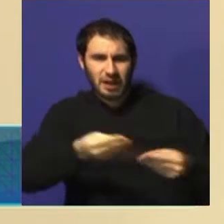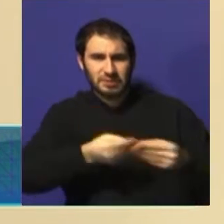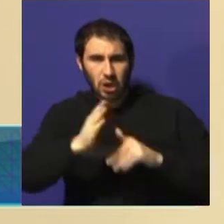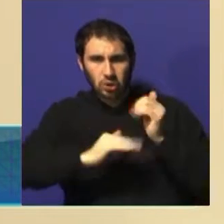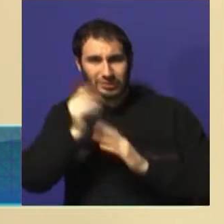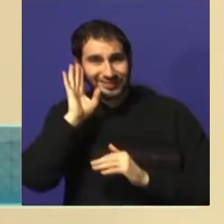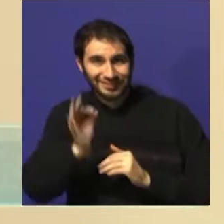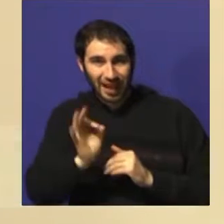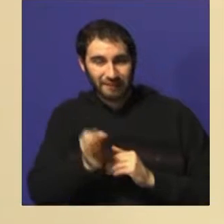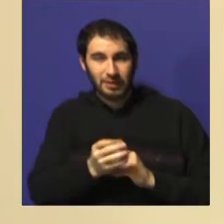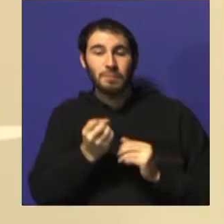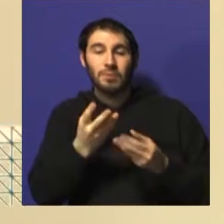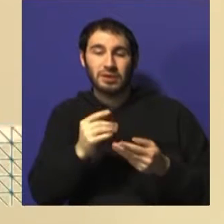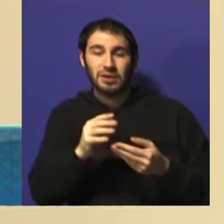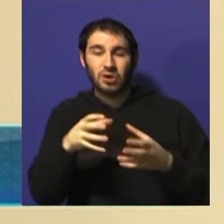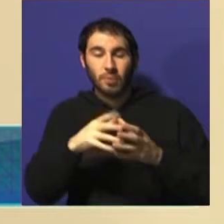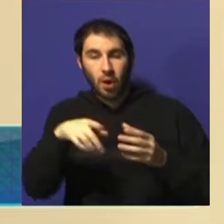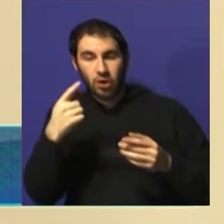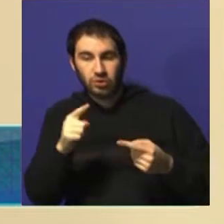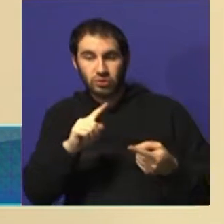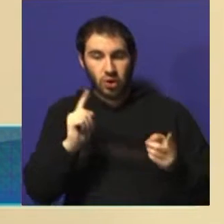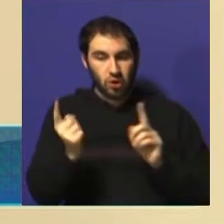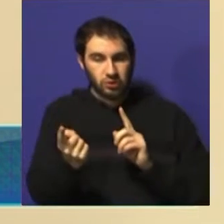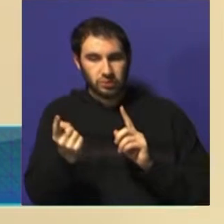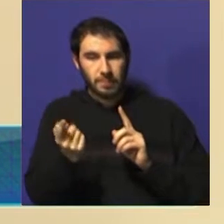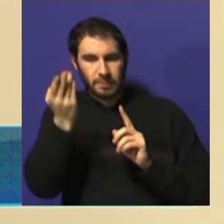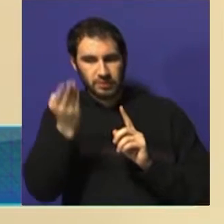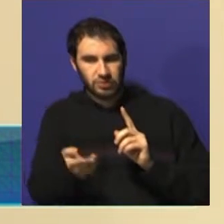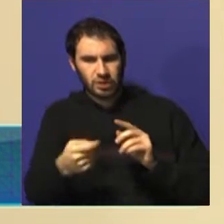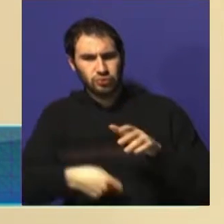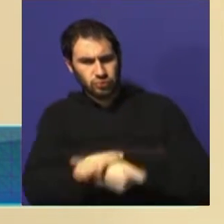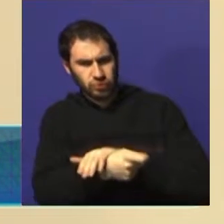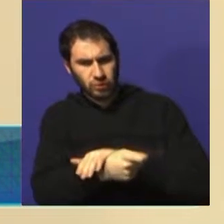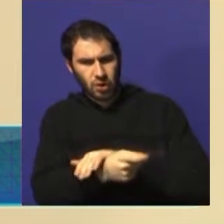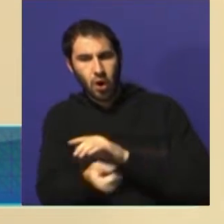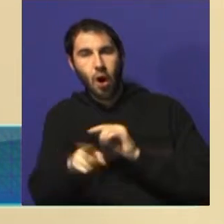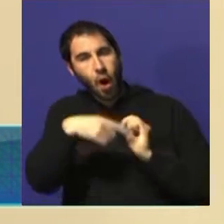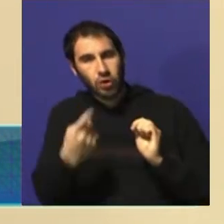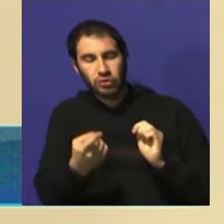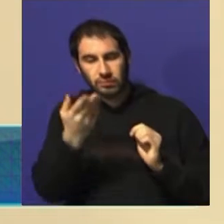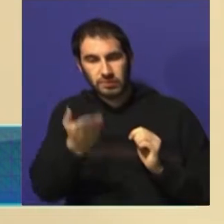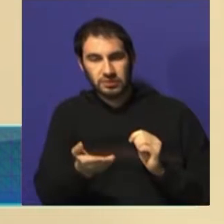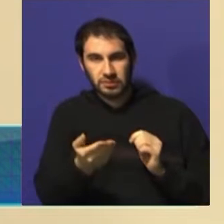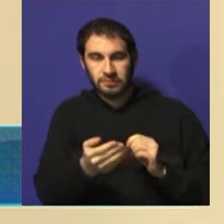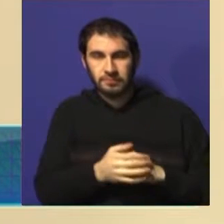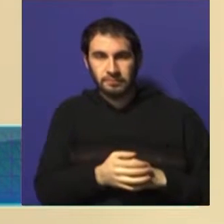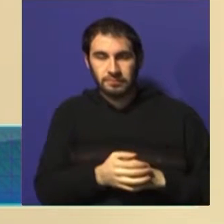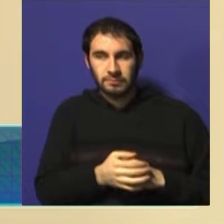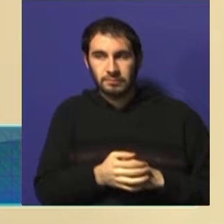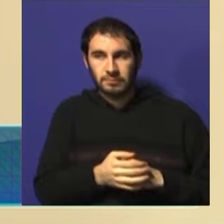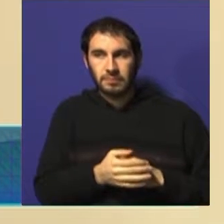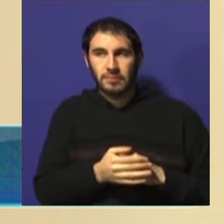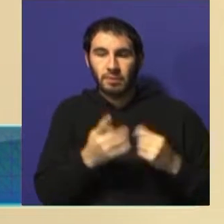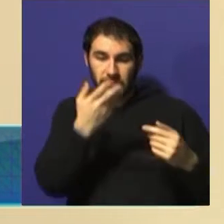construcción. Claro. Porque es la contraparte es la otra, ¿no? Hay alguien que corrompe y hay alguien, mejor dicho, hay un un